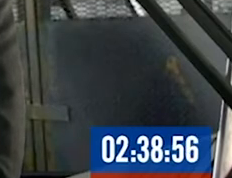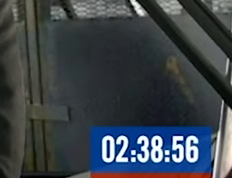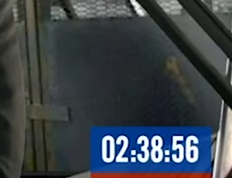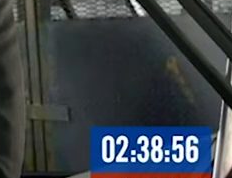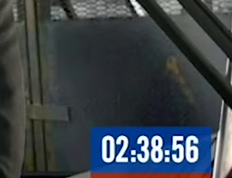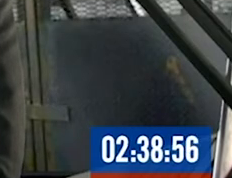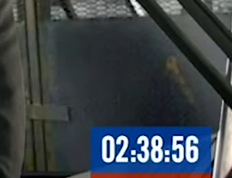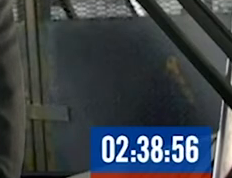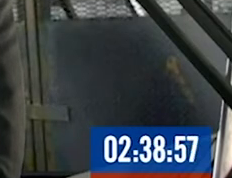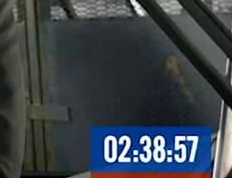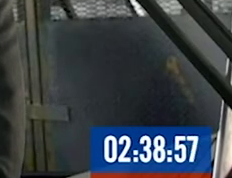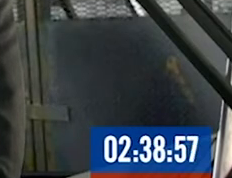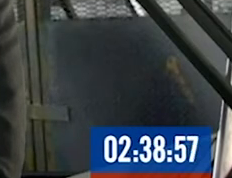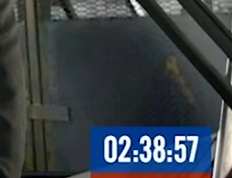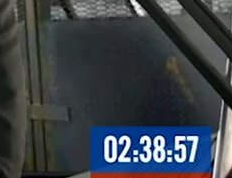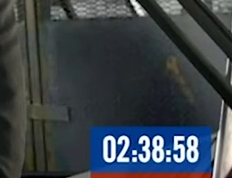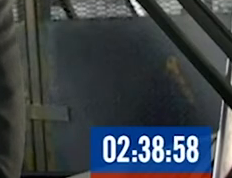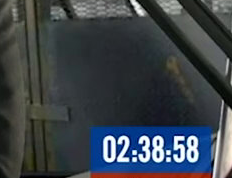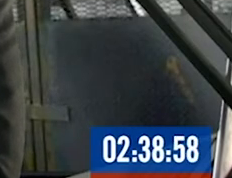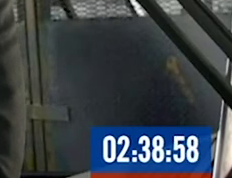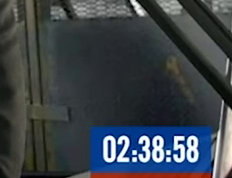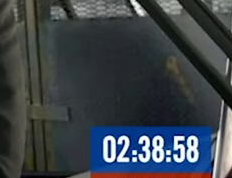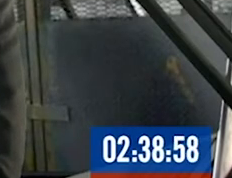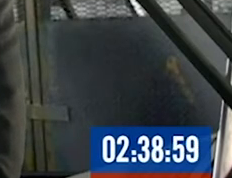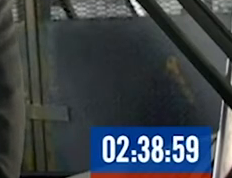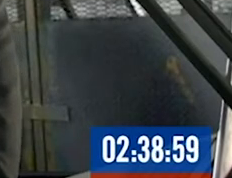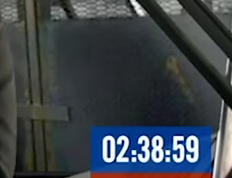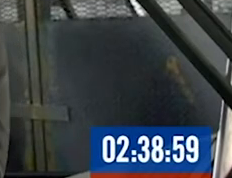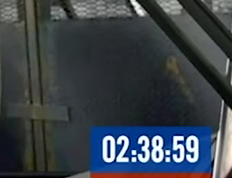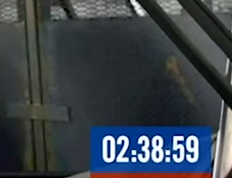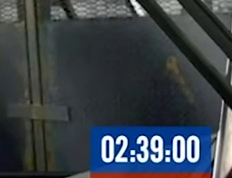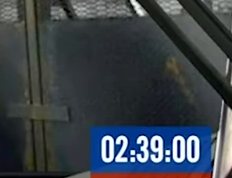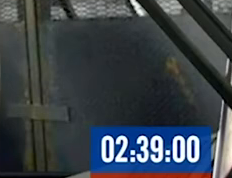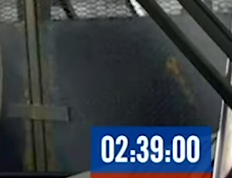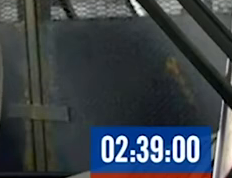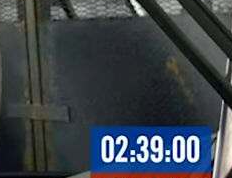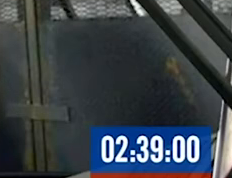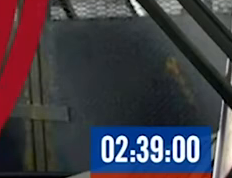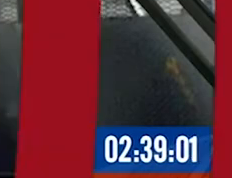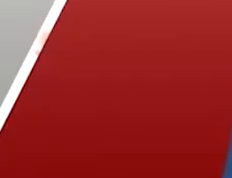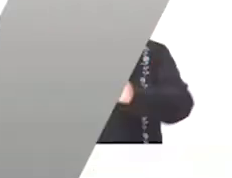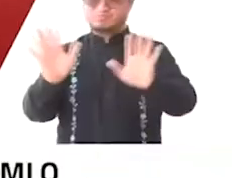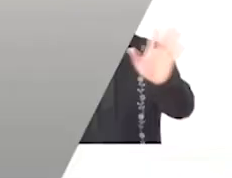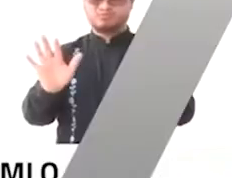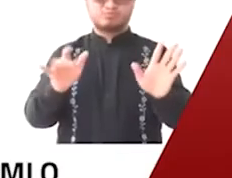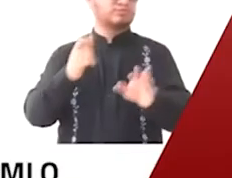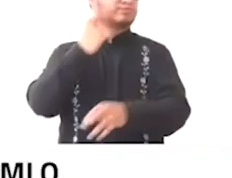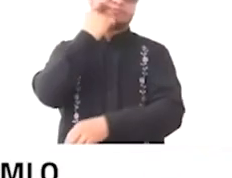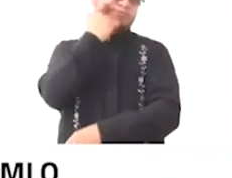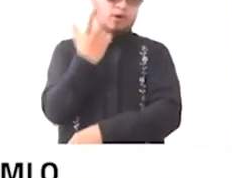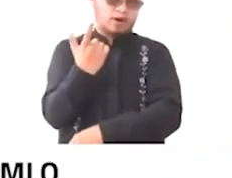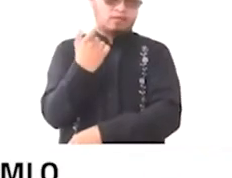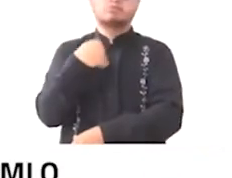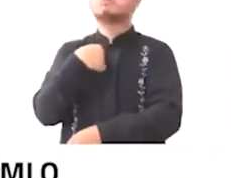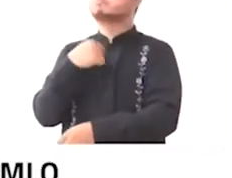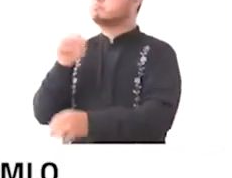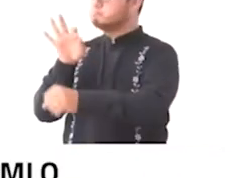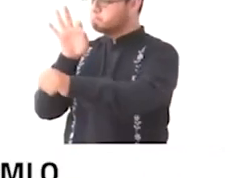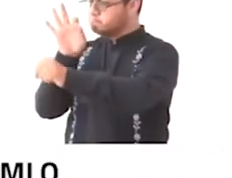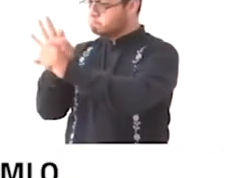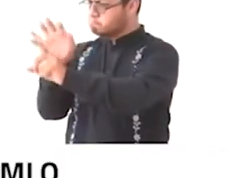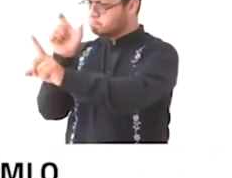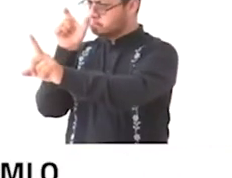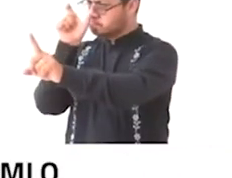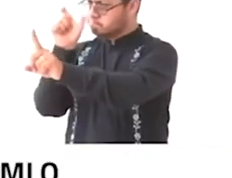cuidado para las mujeres. Esto fue lo que dijo el presidente desde Yucatán. Tenemos que protegernos y también